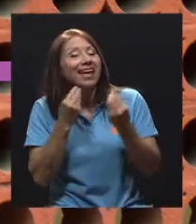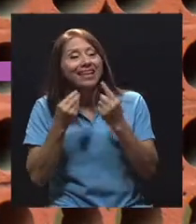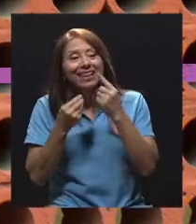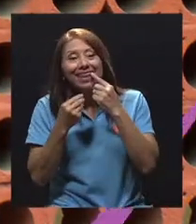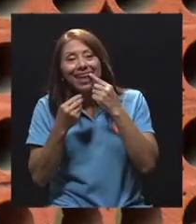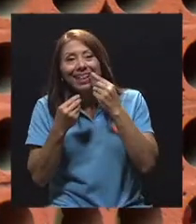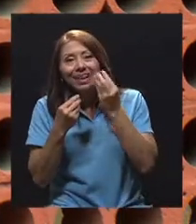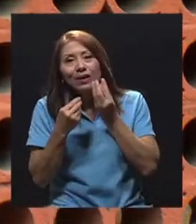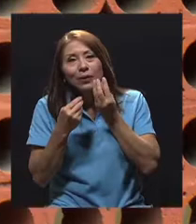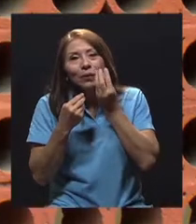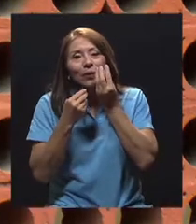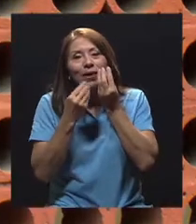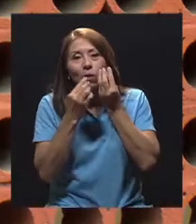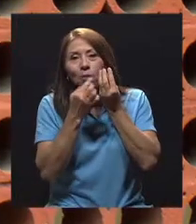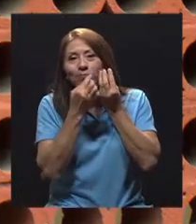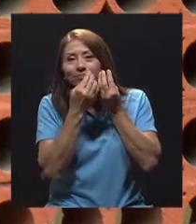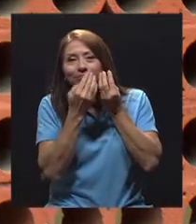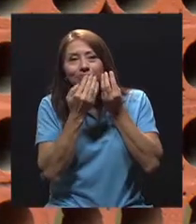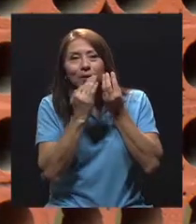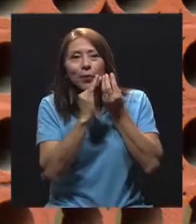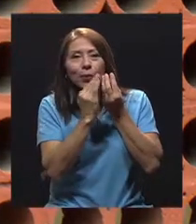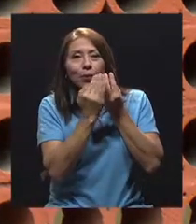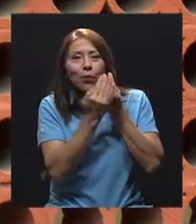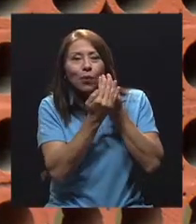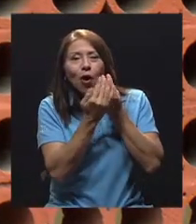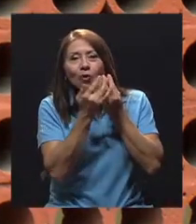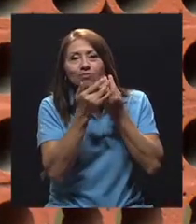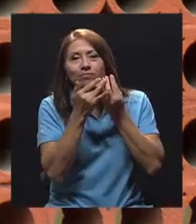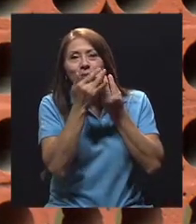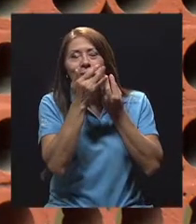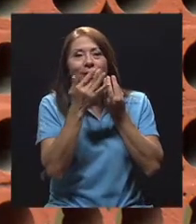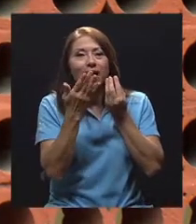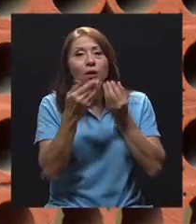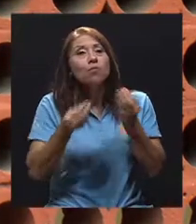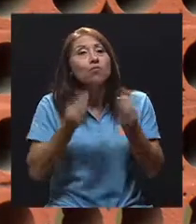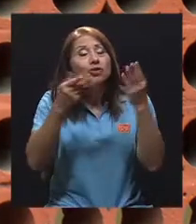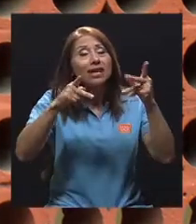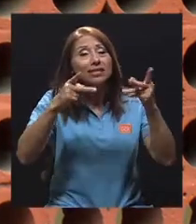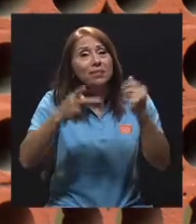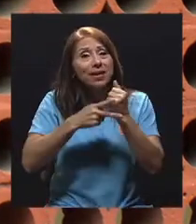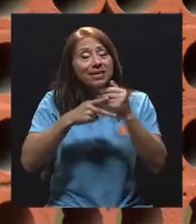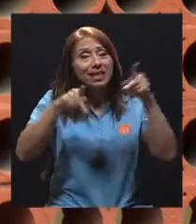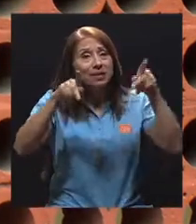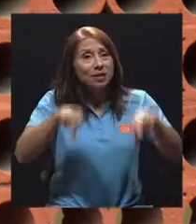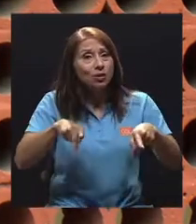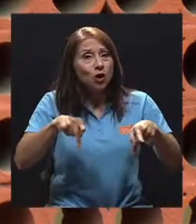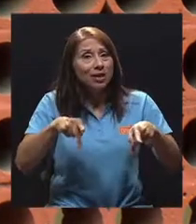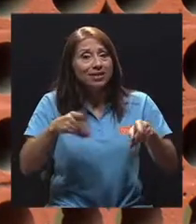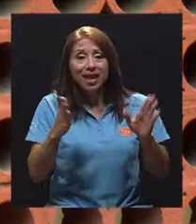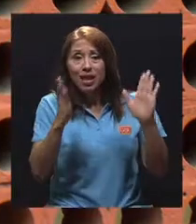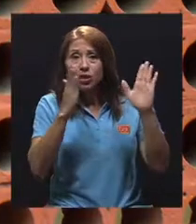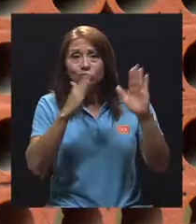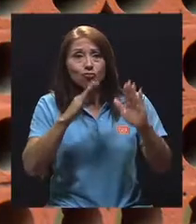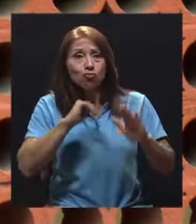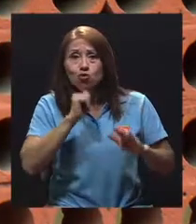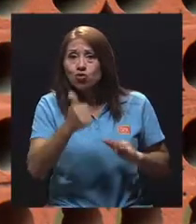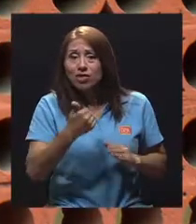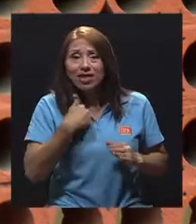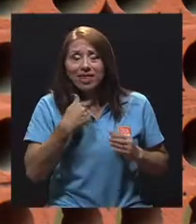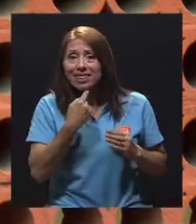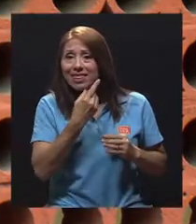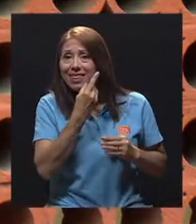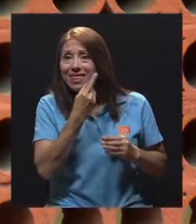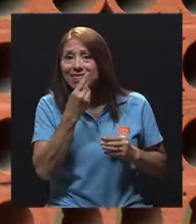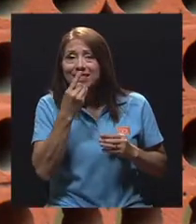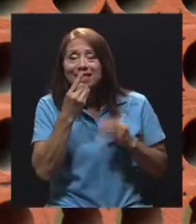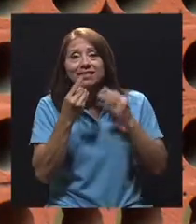descubierto o la muela se salió de su sitio, ¿verdad? Muchas veces las personas que pierden las piezas de abajo,